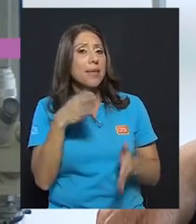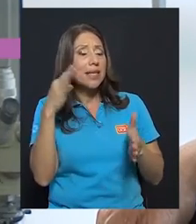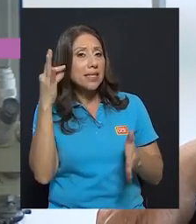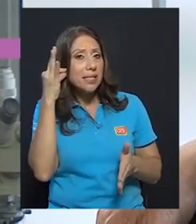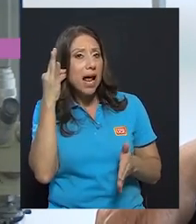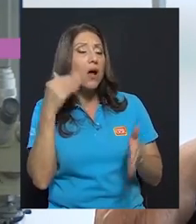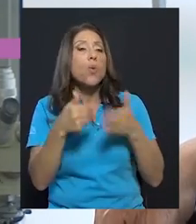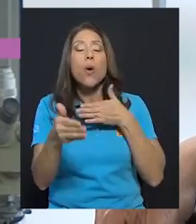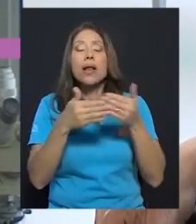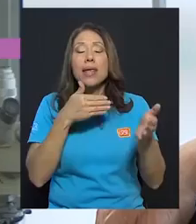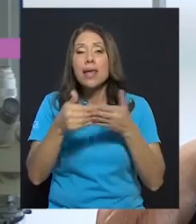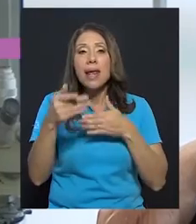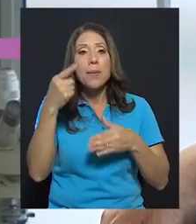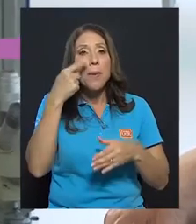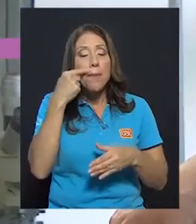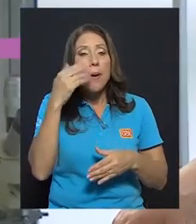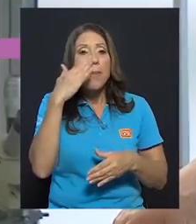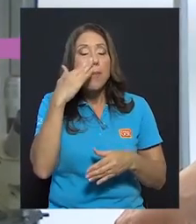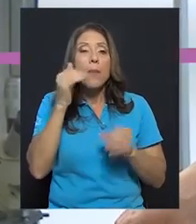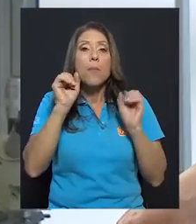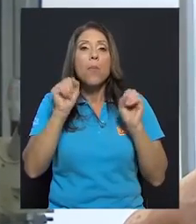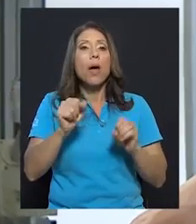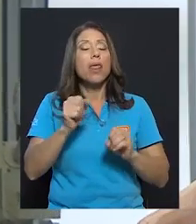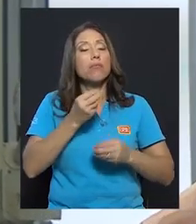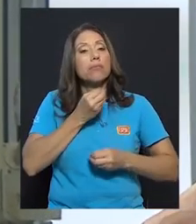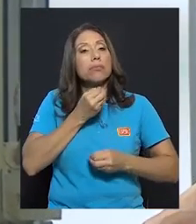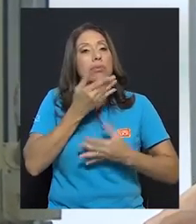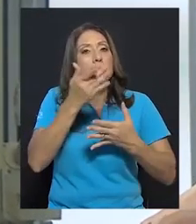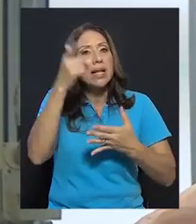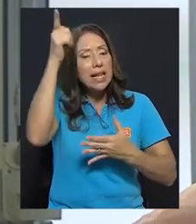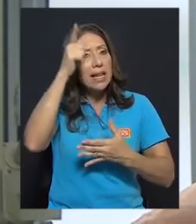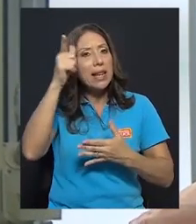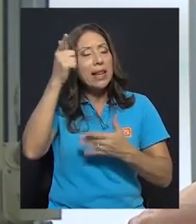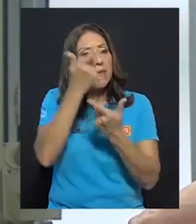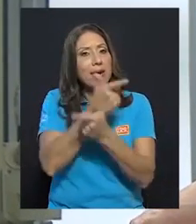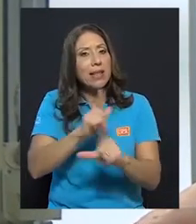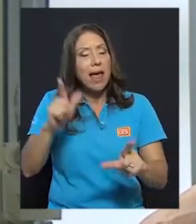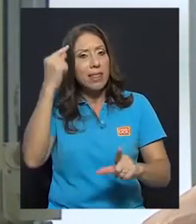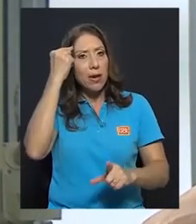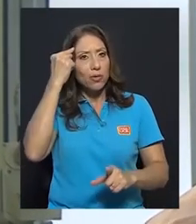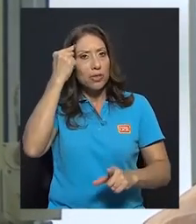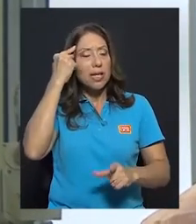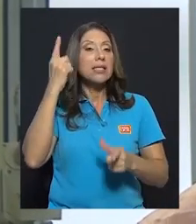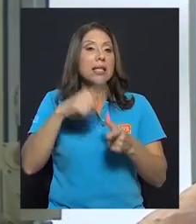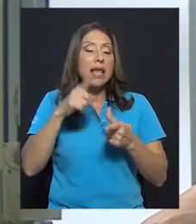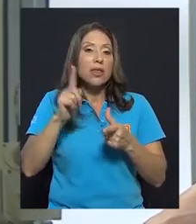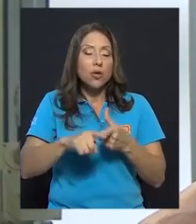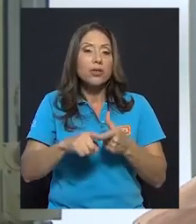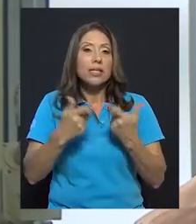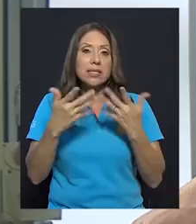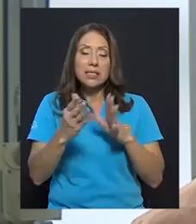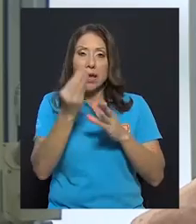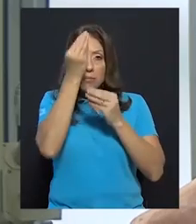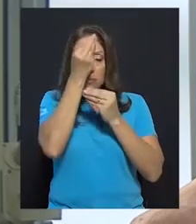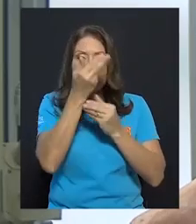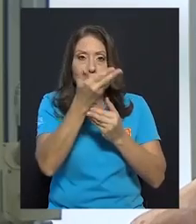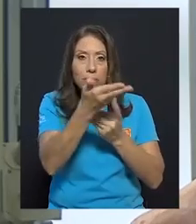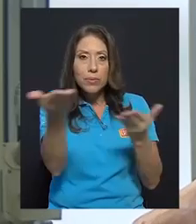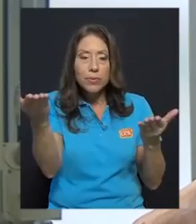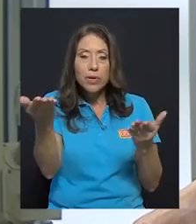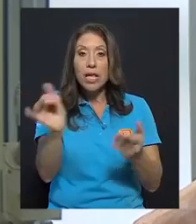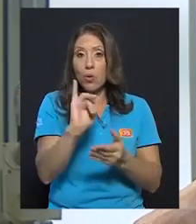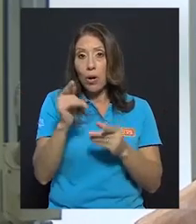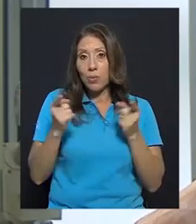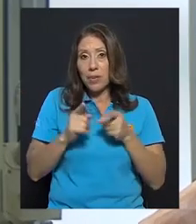libertad de conciencia y hacerlo saber hacia el centro educativo, tal y como está funcionando con los programas de tercer ciclo. La